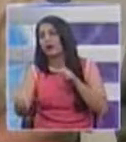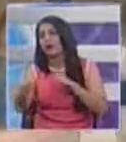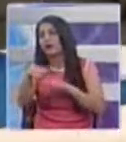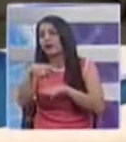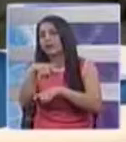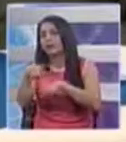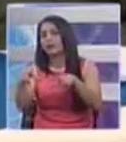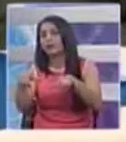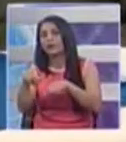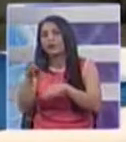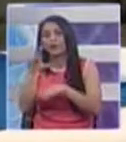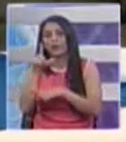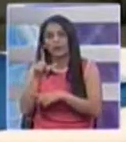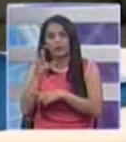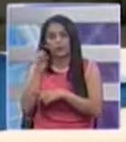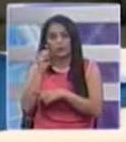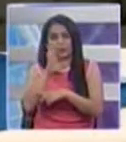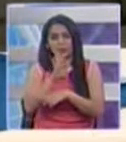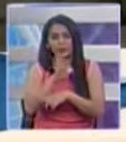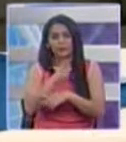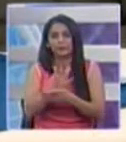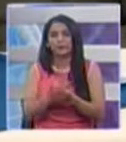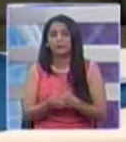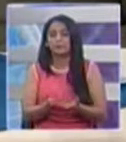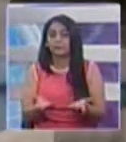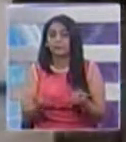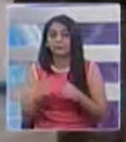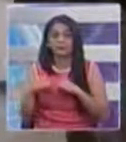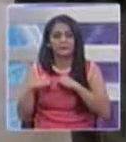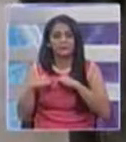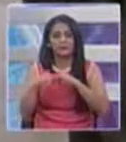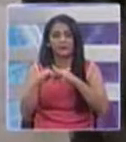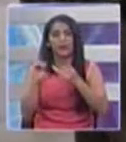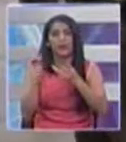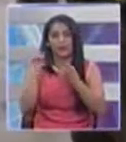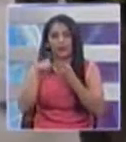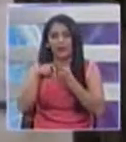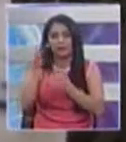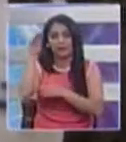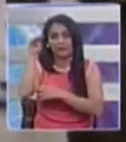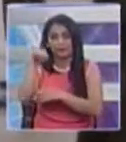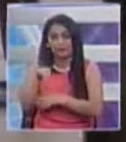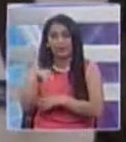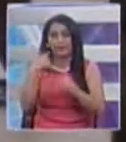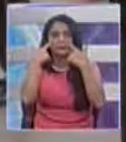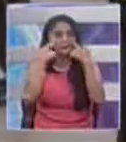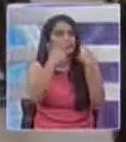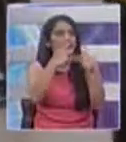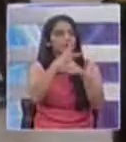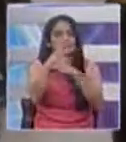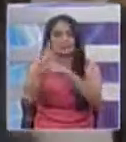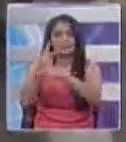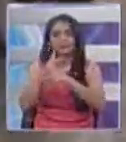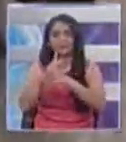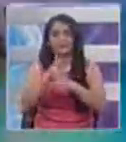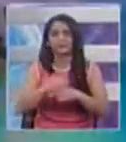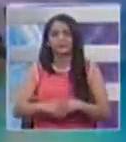Lote. El operativo empezó este mediodía y se extenderá hasta las 24 horas del martes. Marta Navarrete, Telerama Noticias.